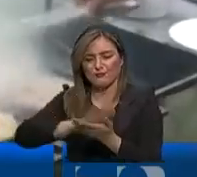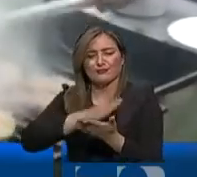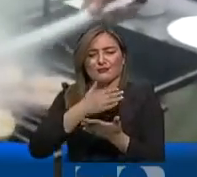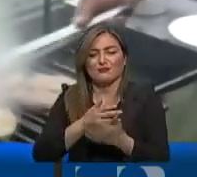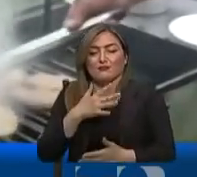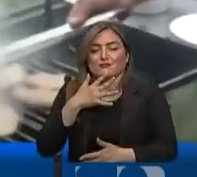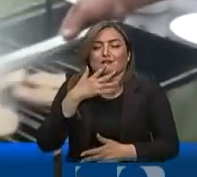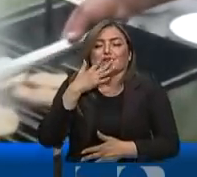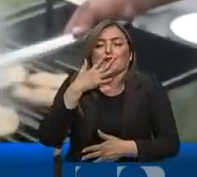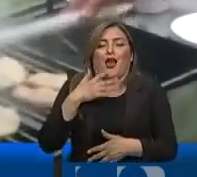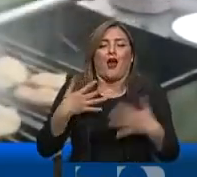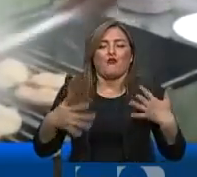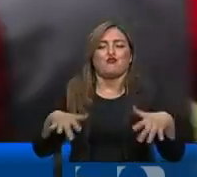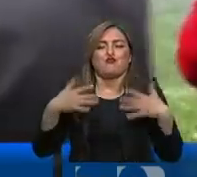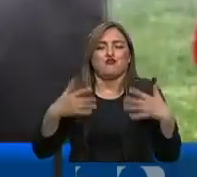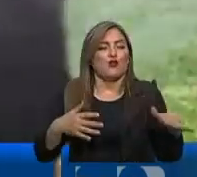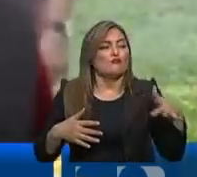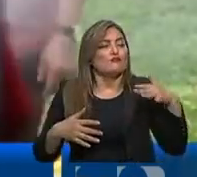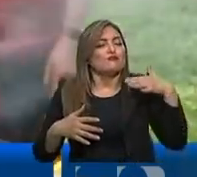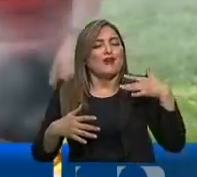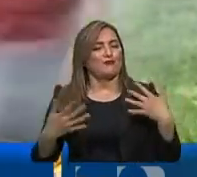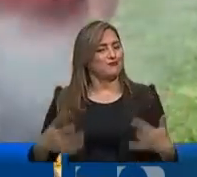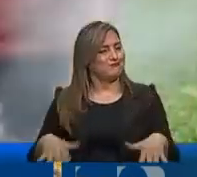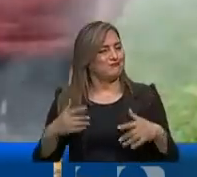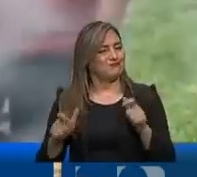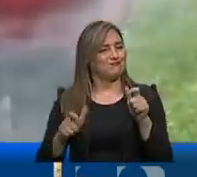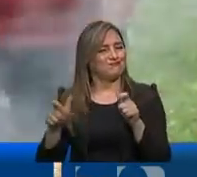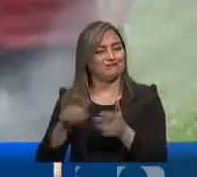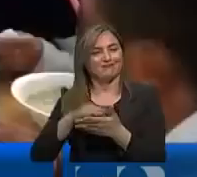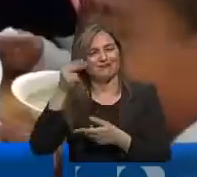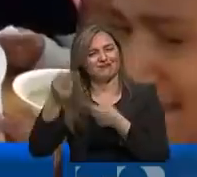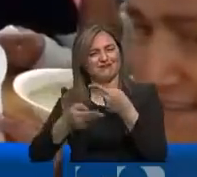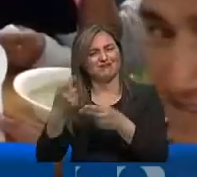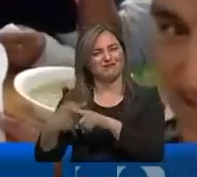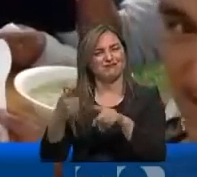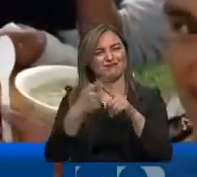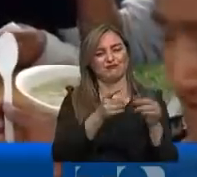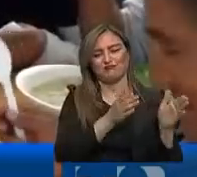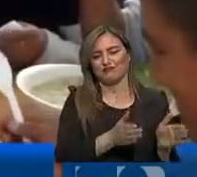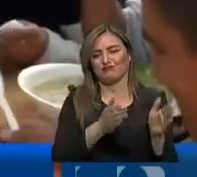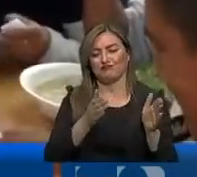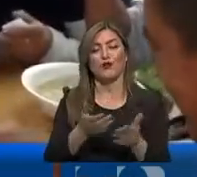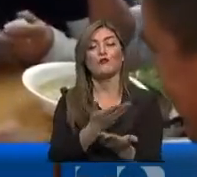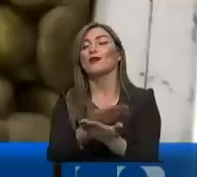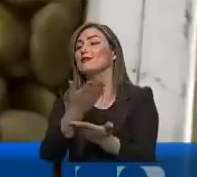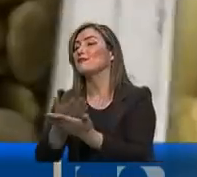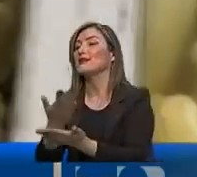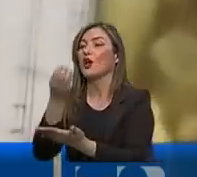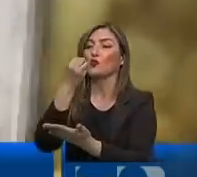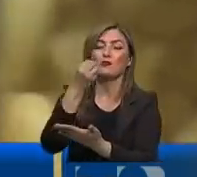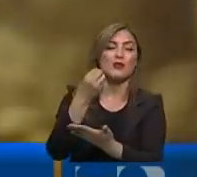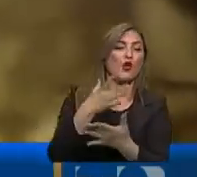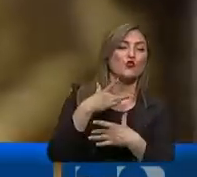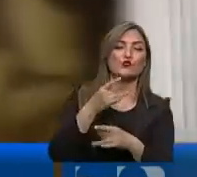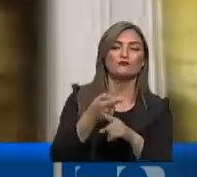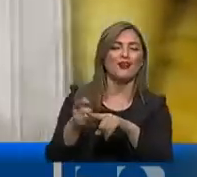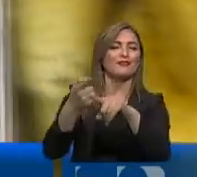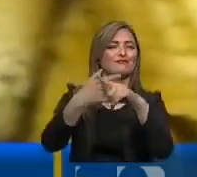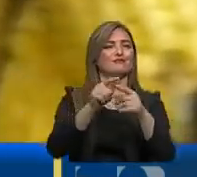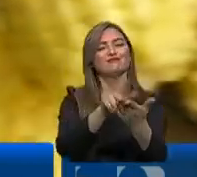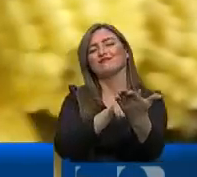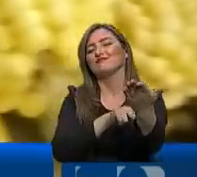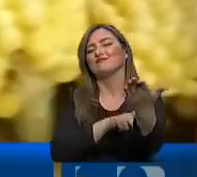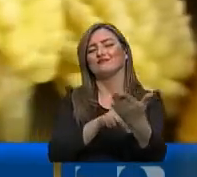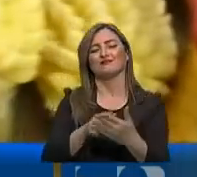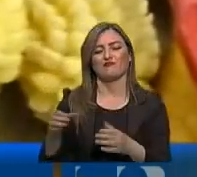del Ecoparque, escenario propicio para reunir a varios emprendimientos que ofertan platos típicos para todos los gustos, con el